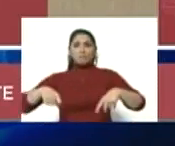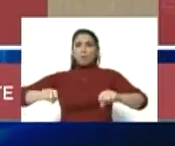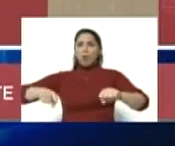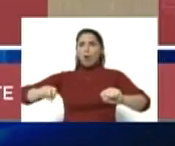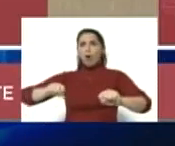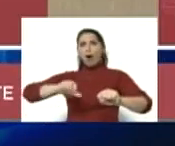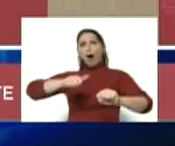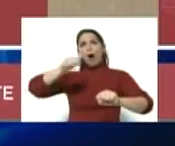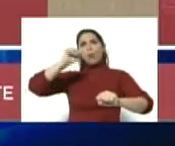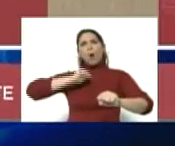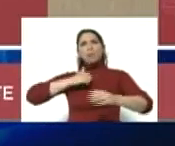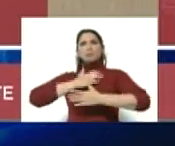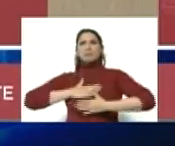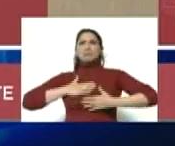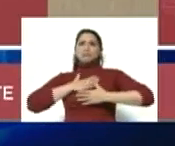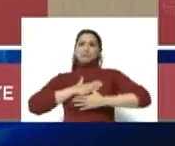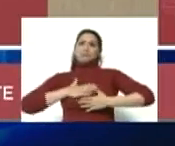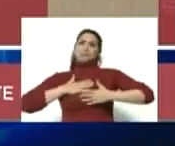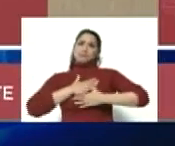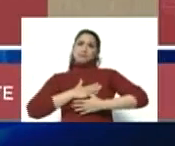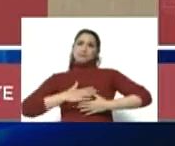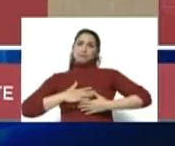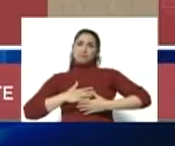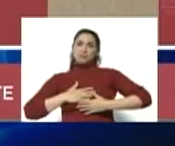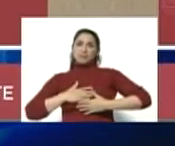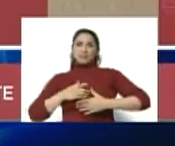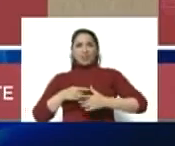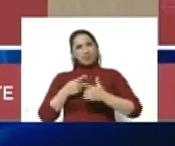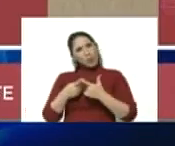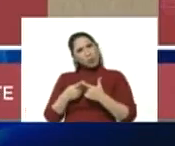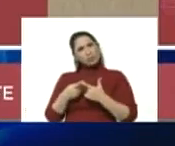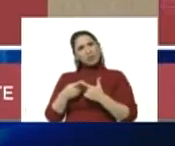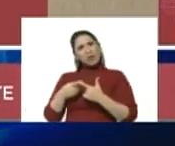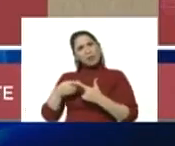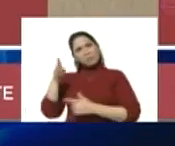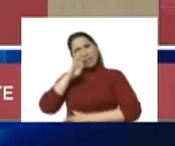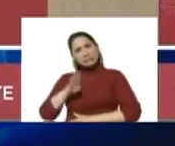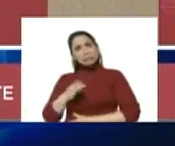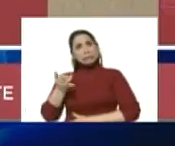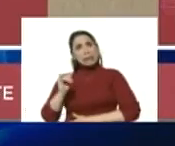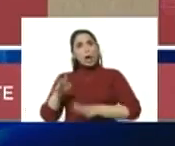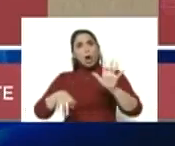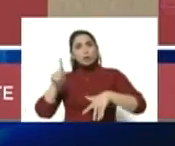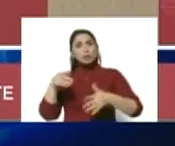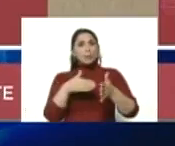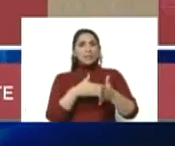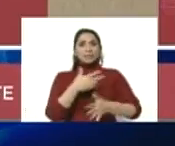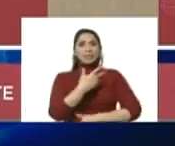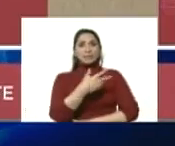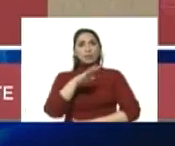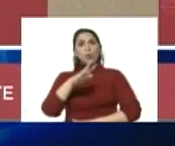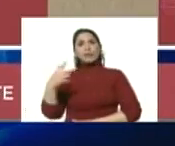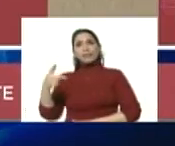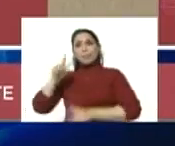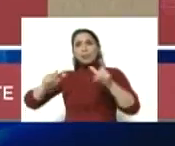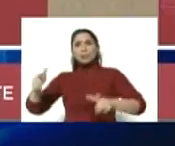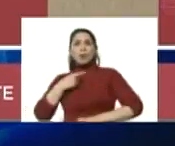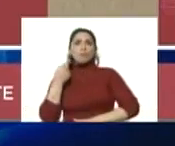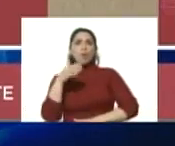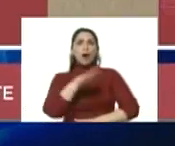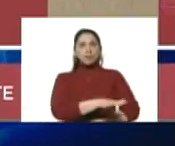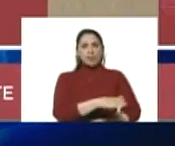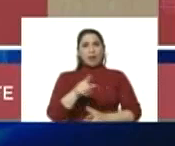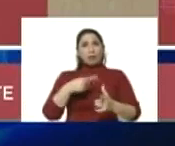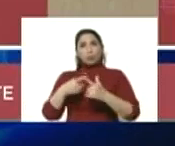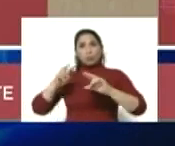agua, disfrutando, mientras Brasil ya tiene 11.343 fallecidos. Y de los